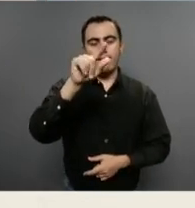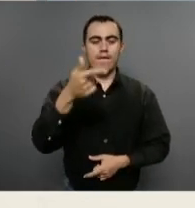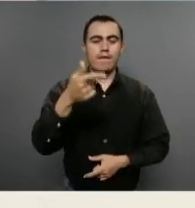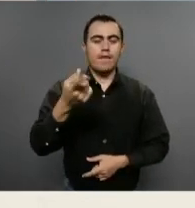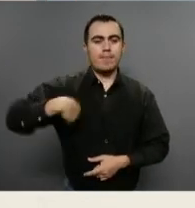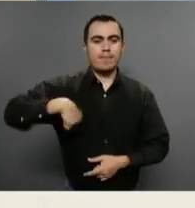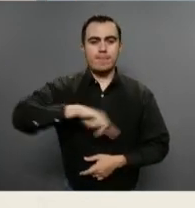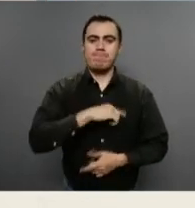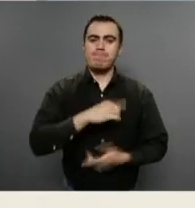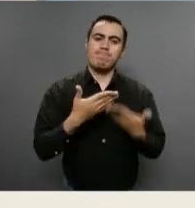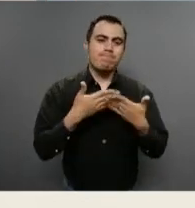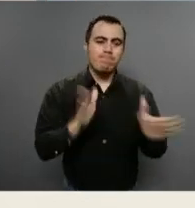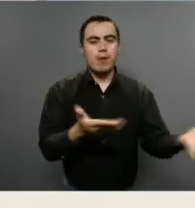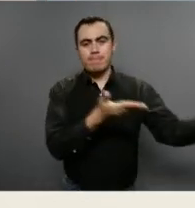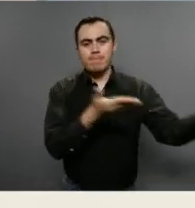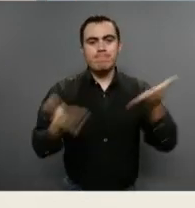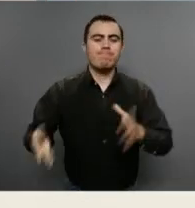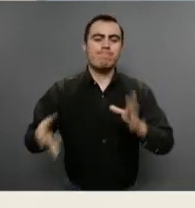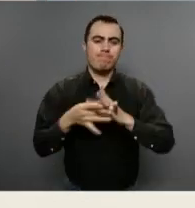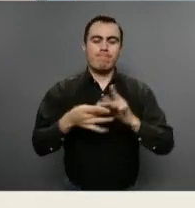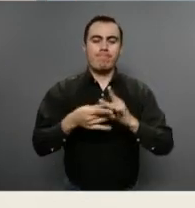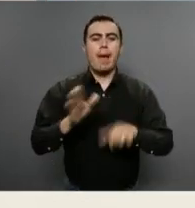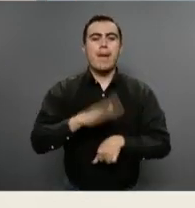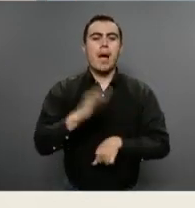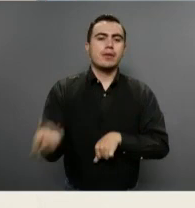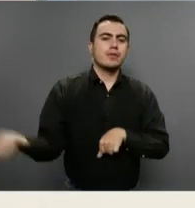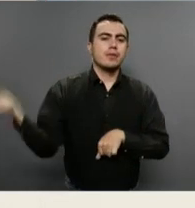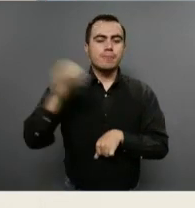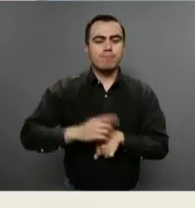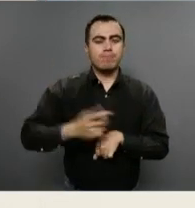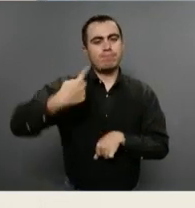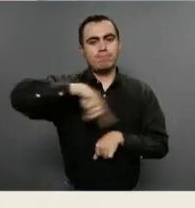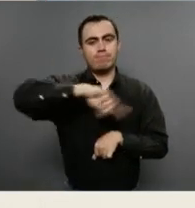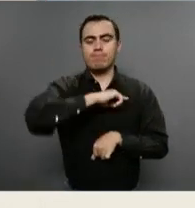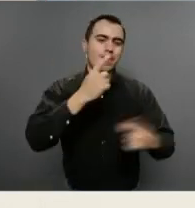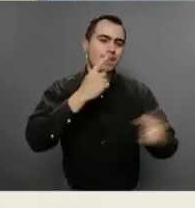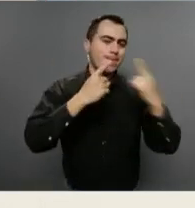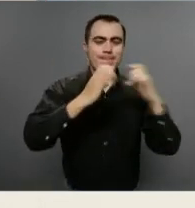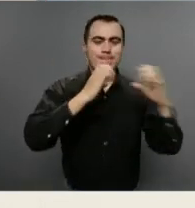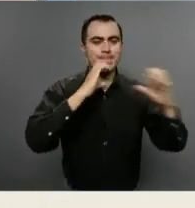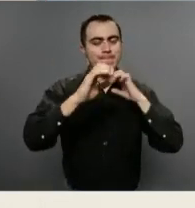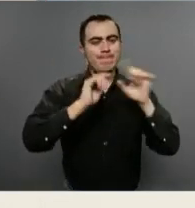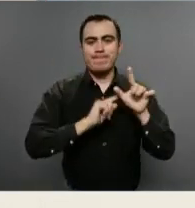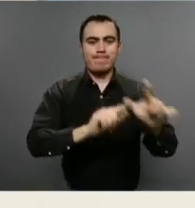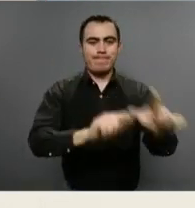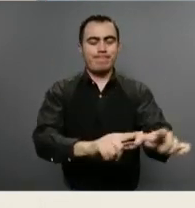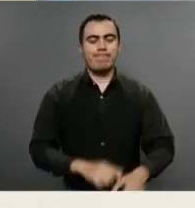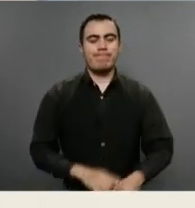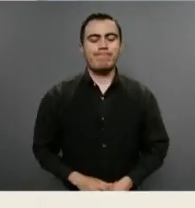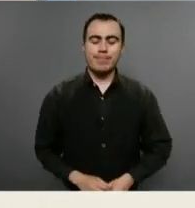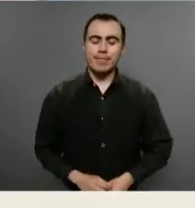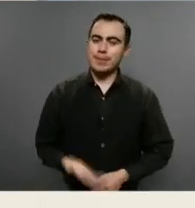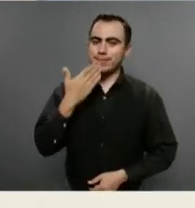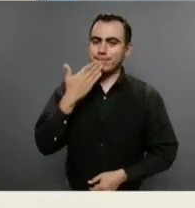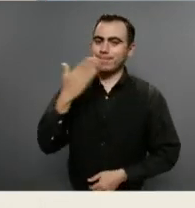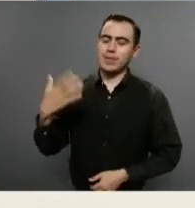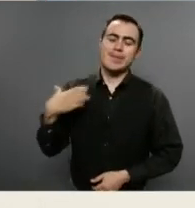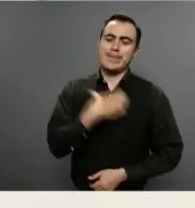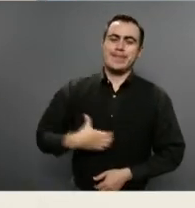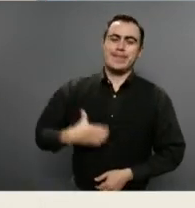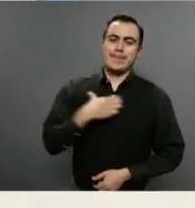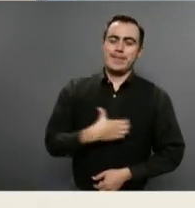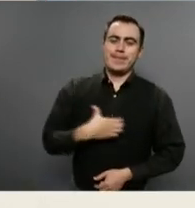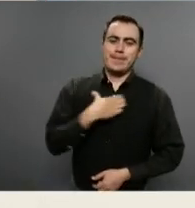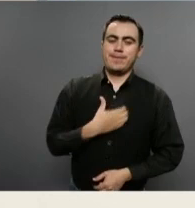Te agradecemos mucho y si te parece, mantenemos la comunicación, Luis. Mira, pues yo contento con ustedes. En 25